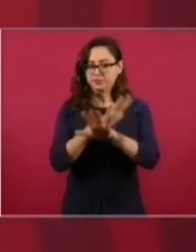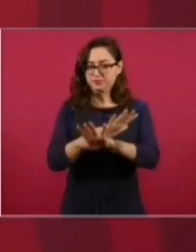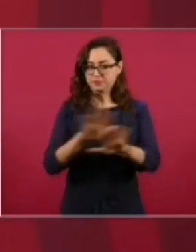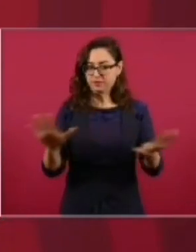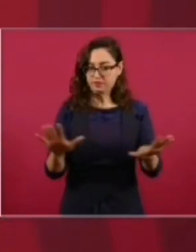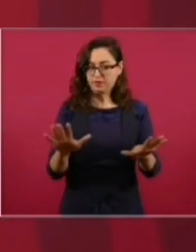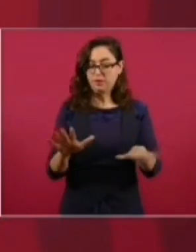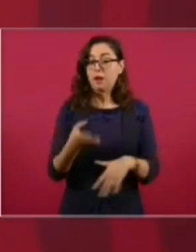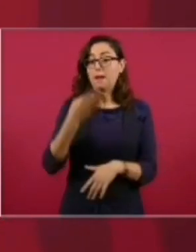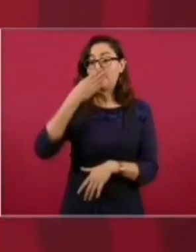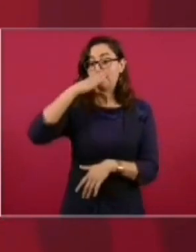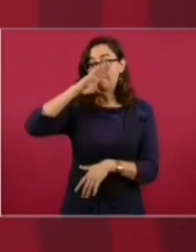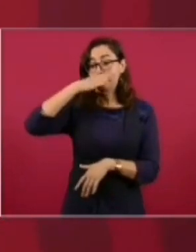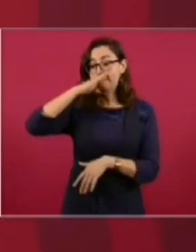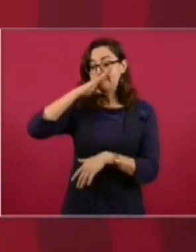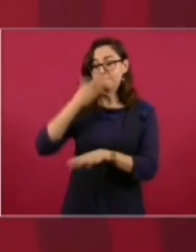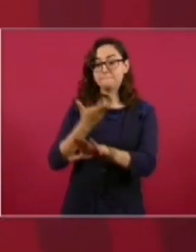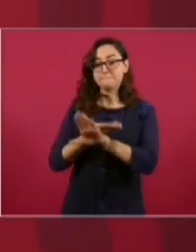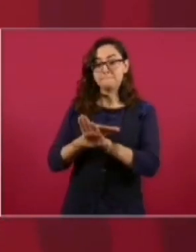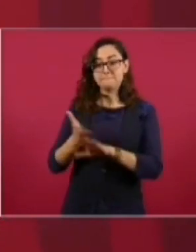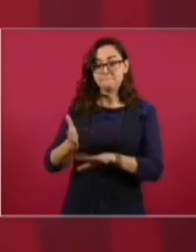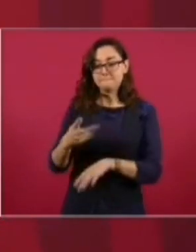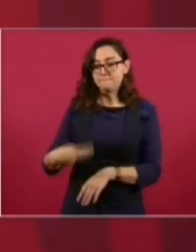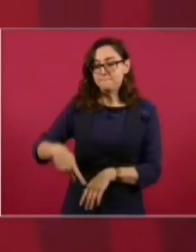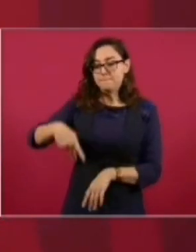blanco. De ayer